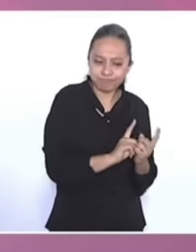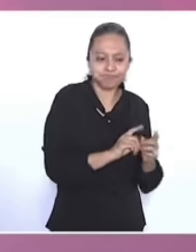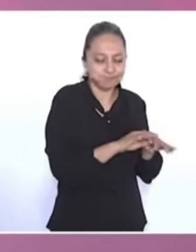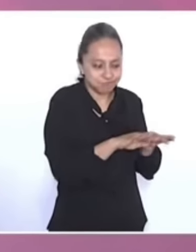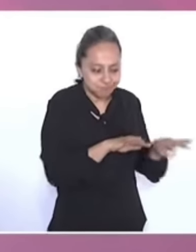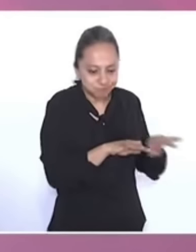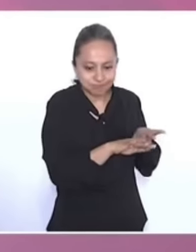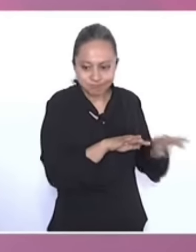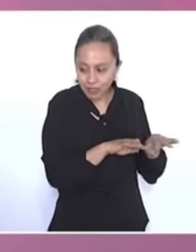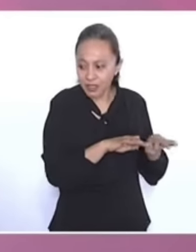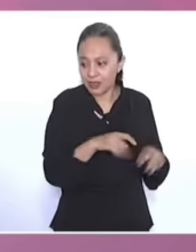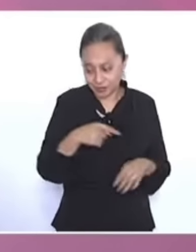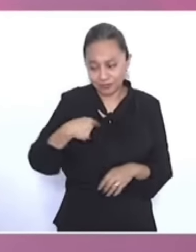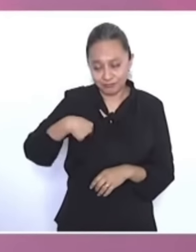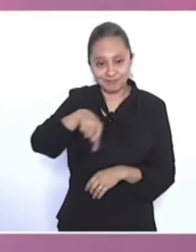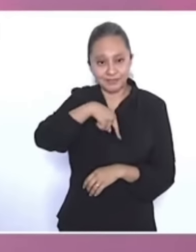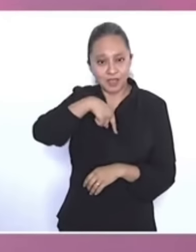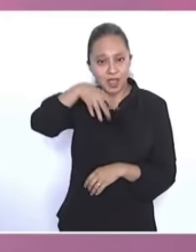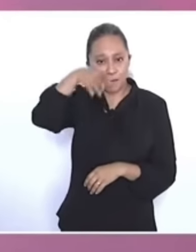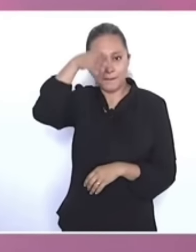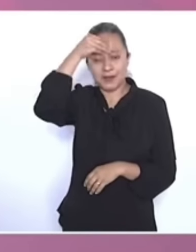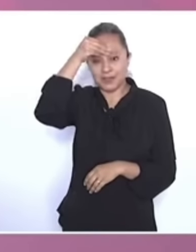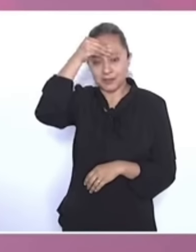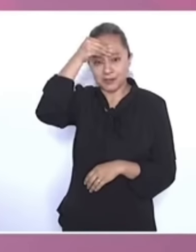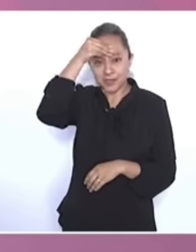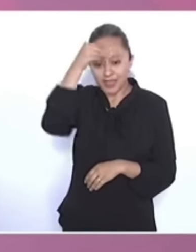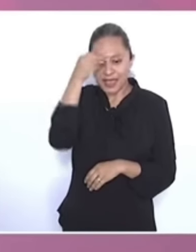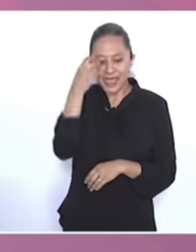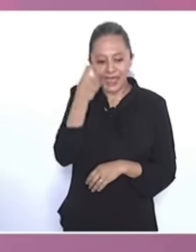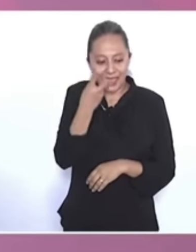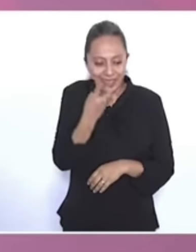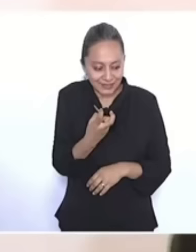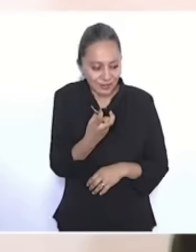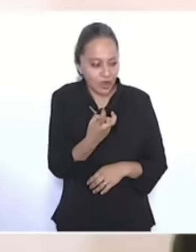aprendido que no hay mayor honor que servir al pueblo.